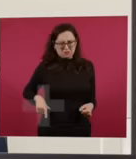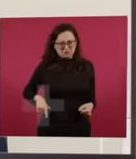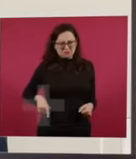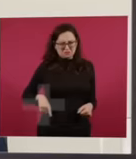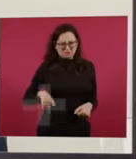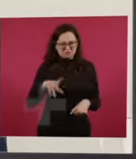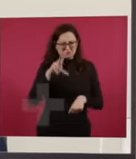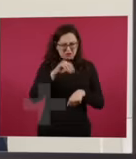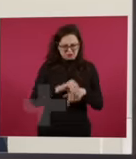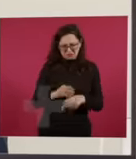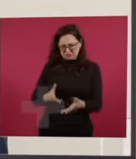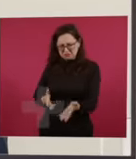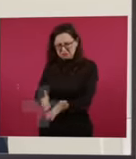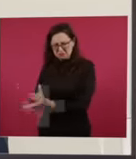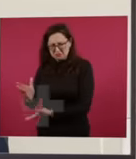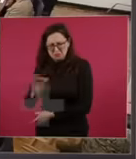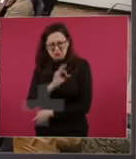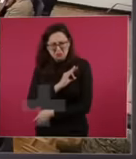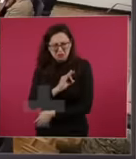emitir un fallo.